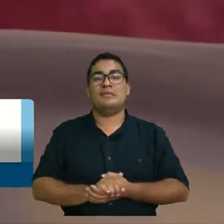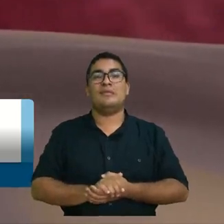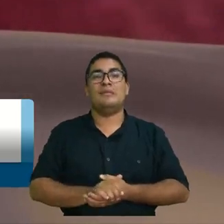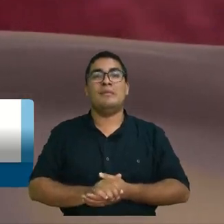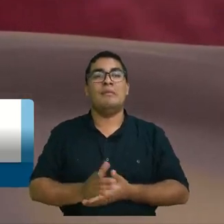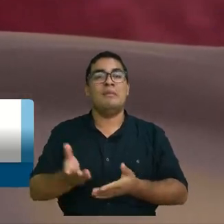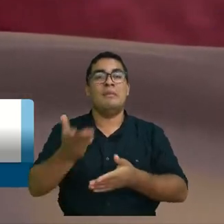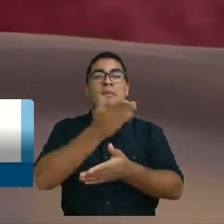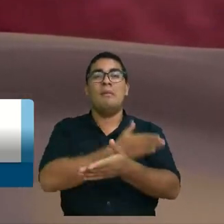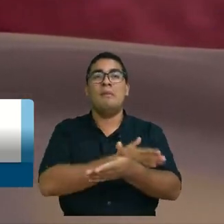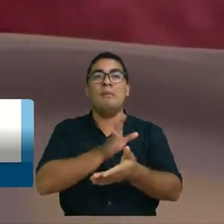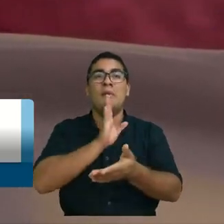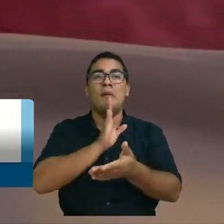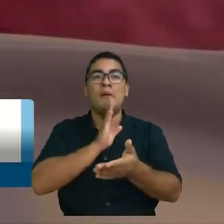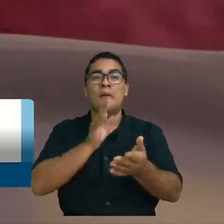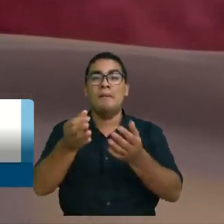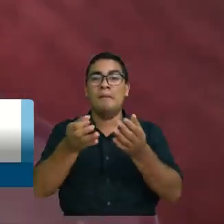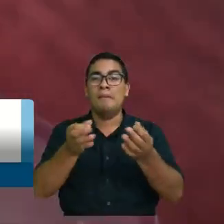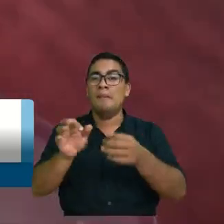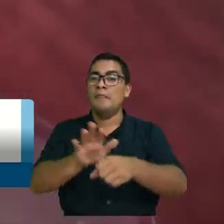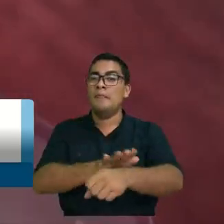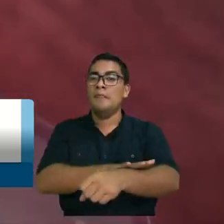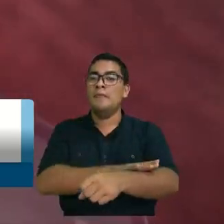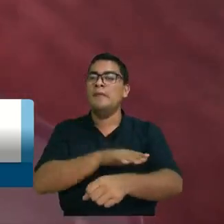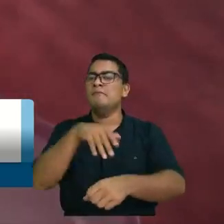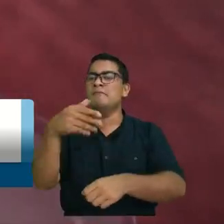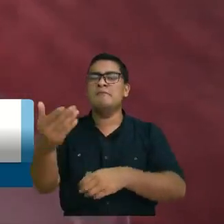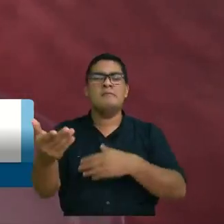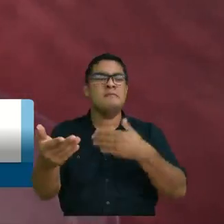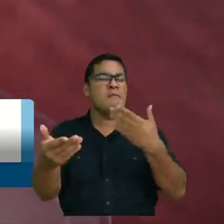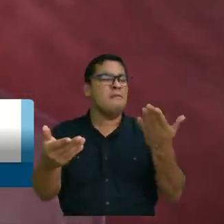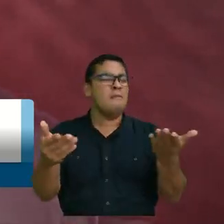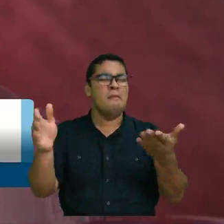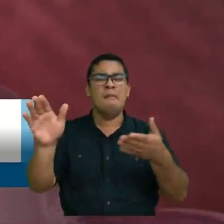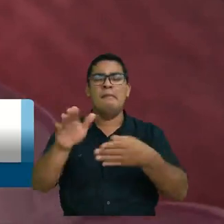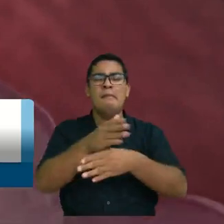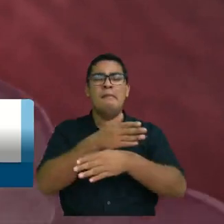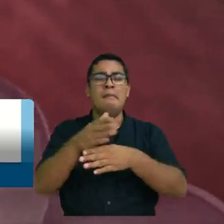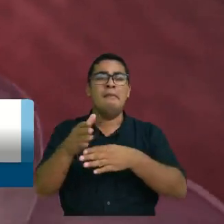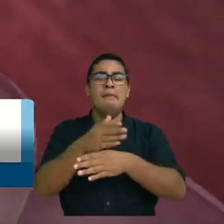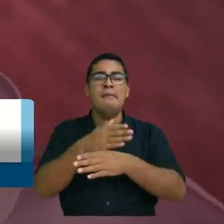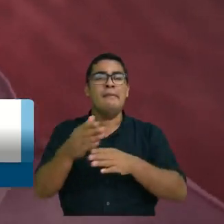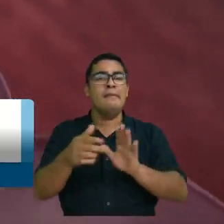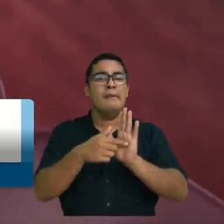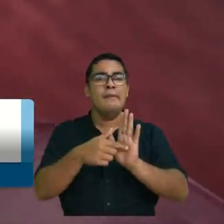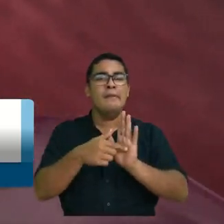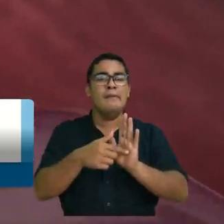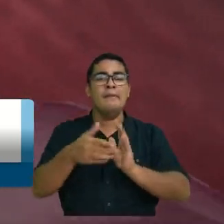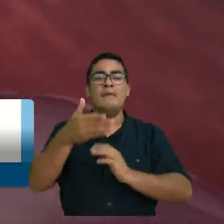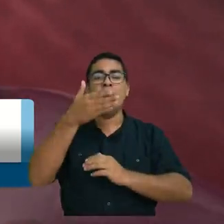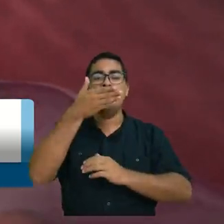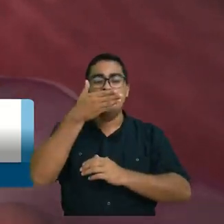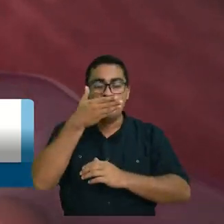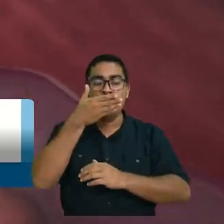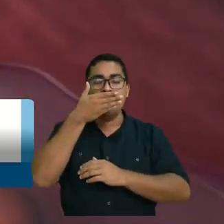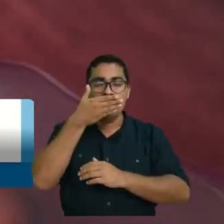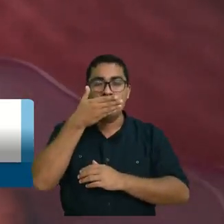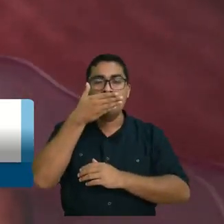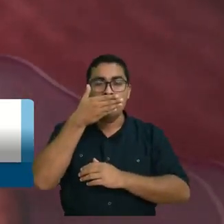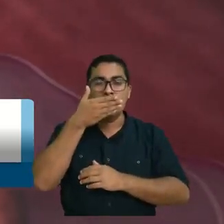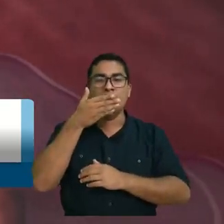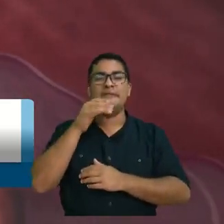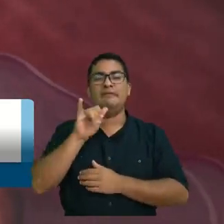síntomas, ¿cuál es la diferencia del virus de la influenza